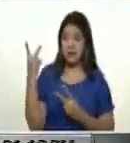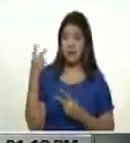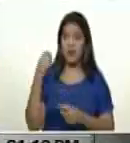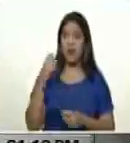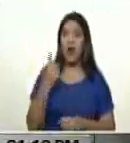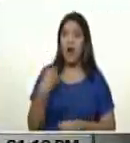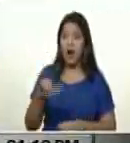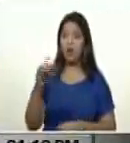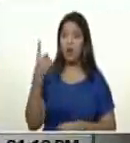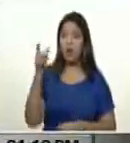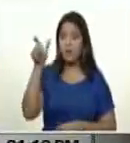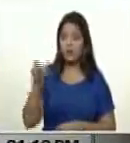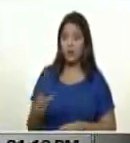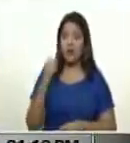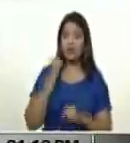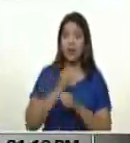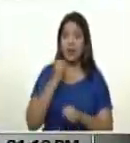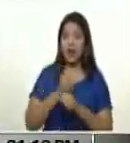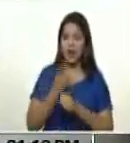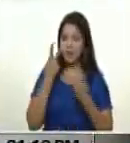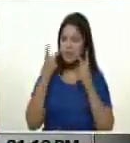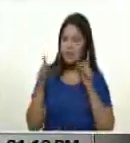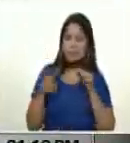trabajador seleccionando